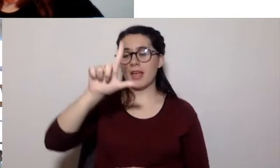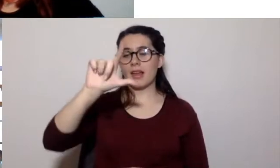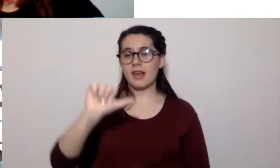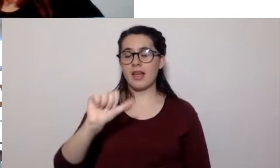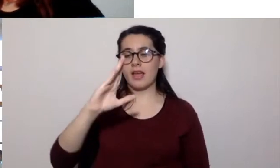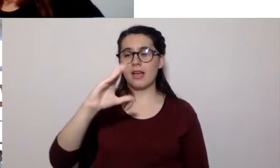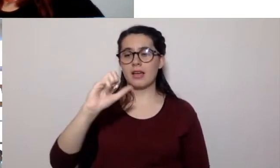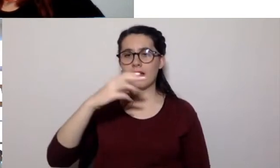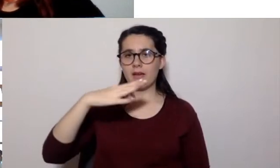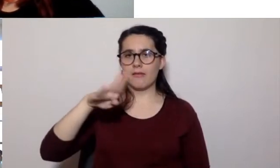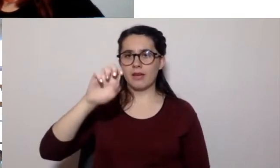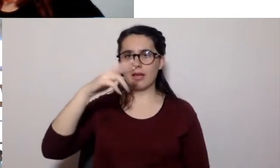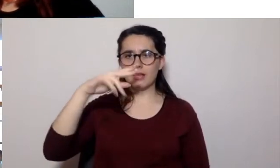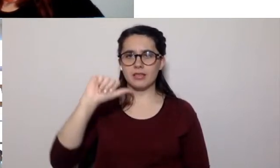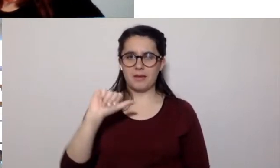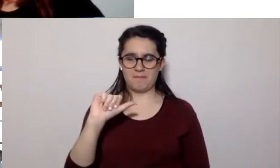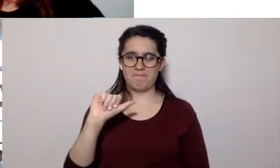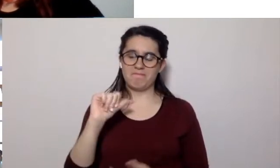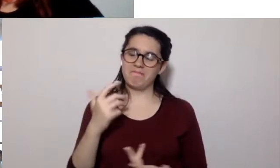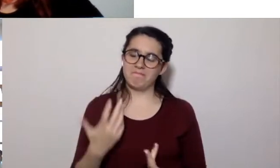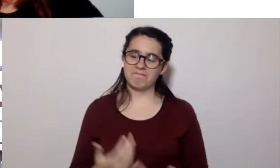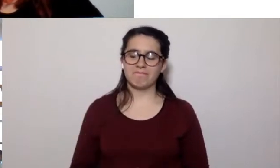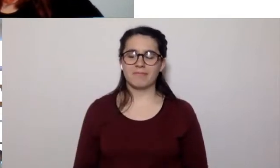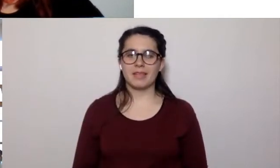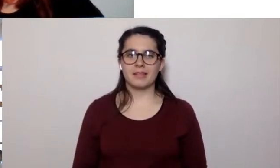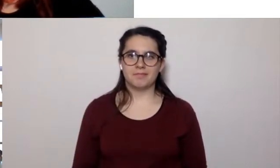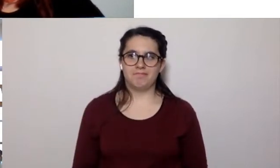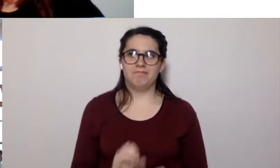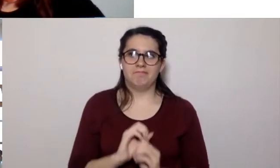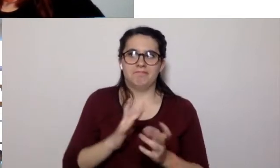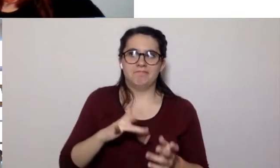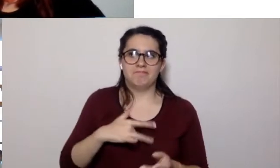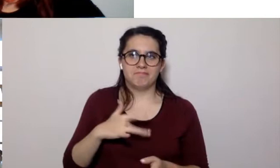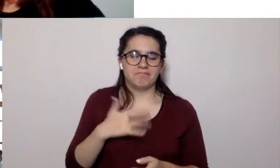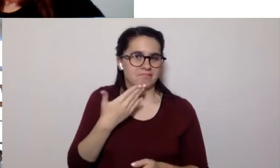tú nos estamos provocando, pues, ¿no?